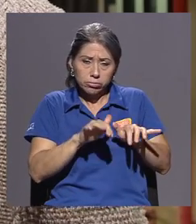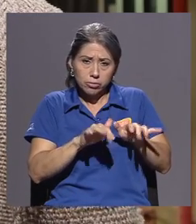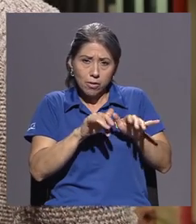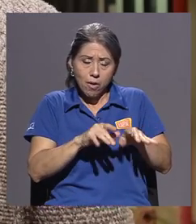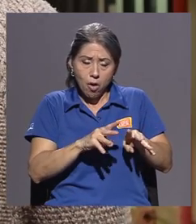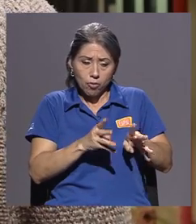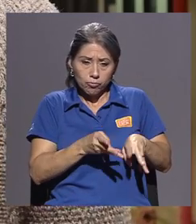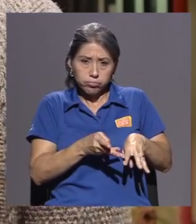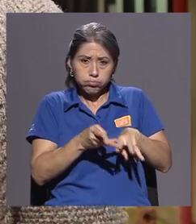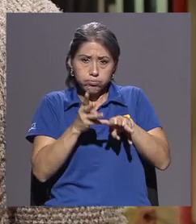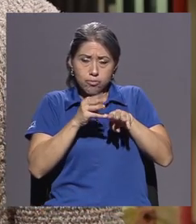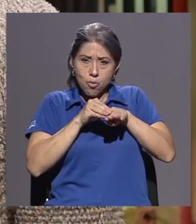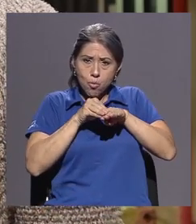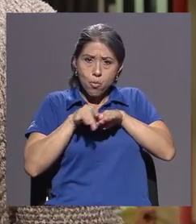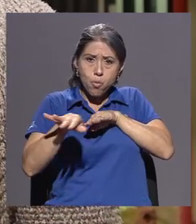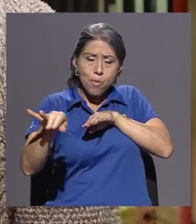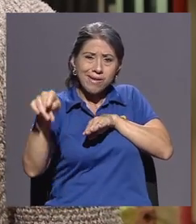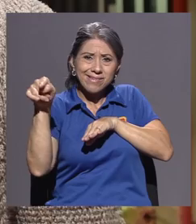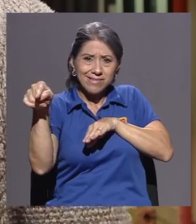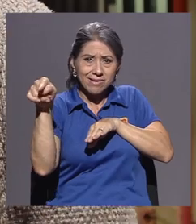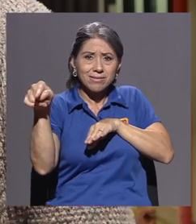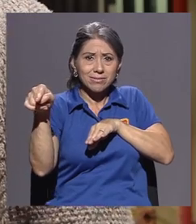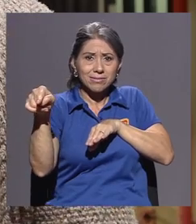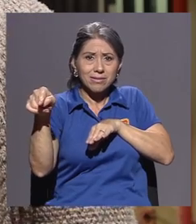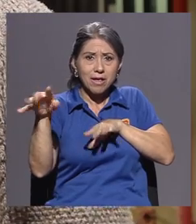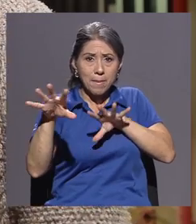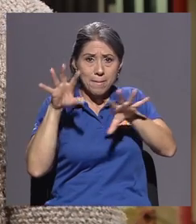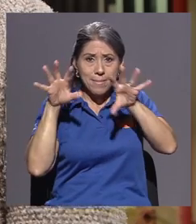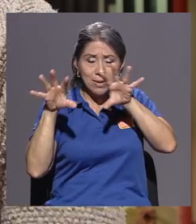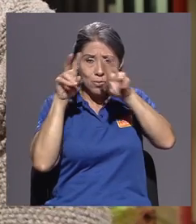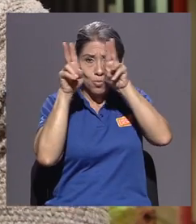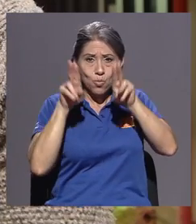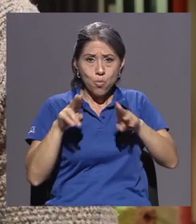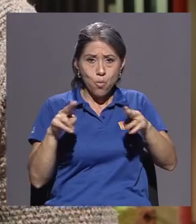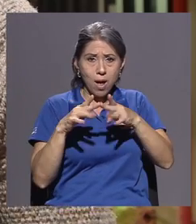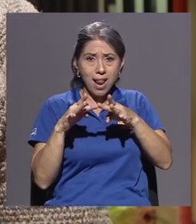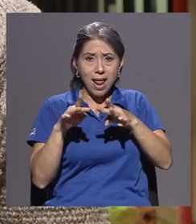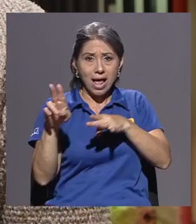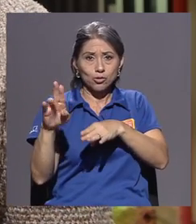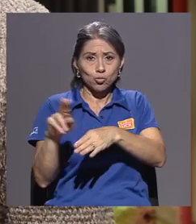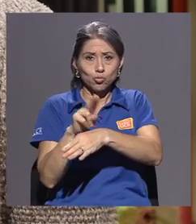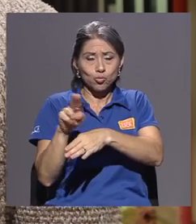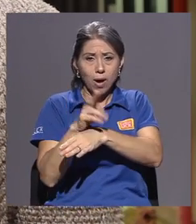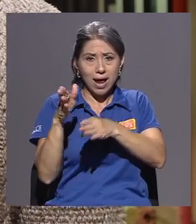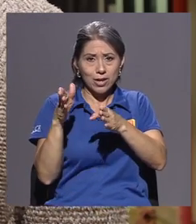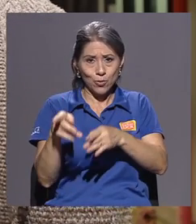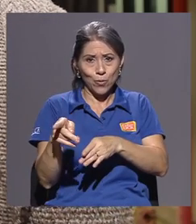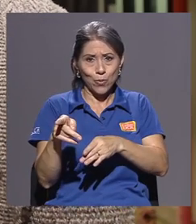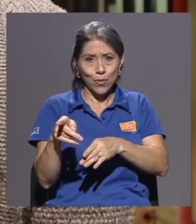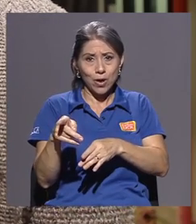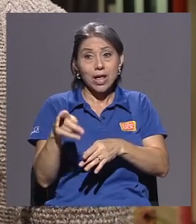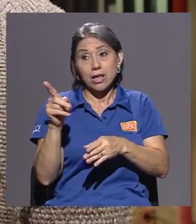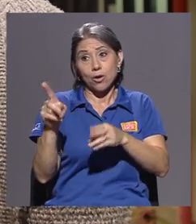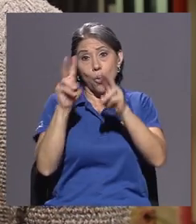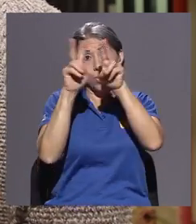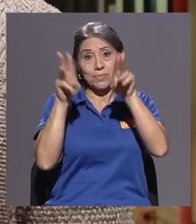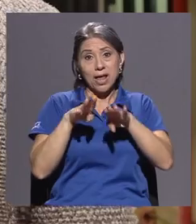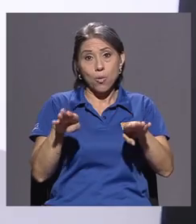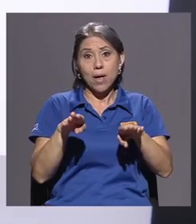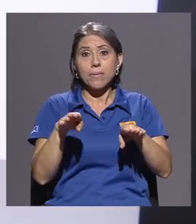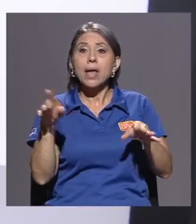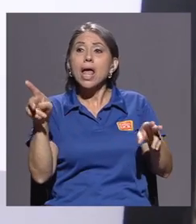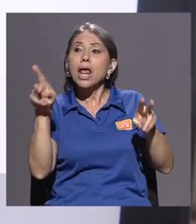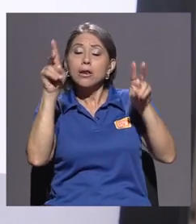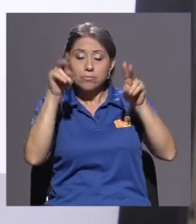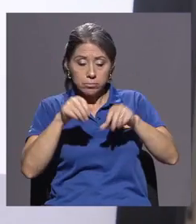y se le envía, porque es, bueno, se le envía a su usuario en el sistema y como ese es vía web, él lo aprueba